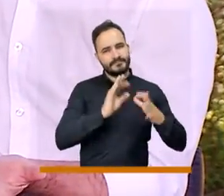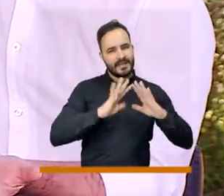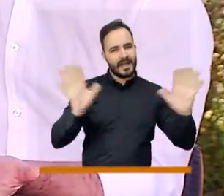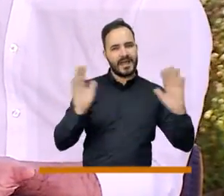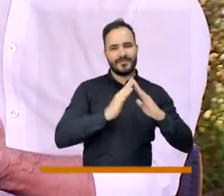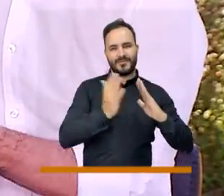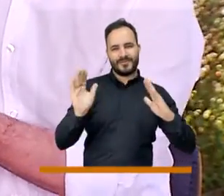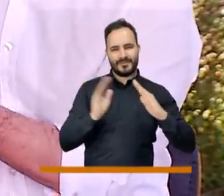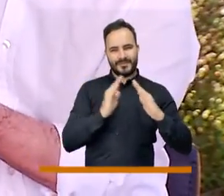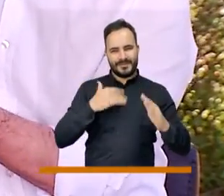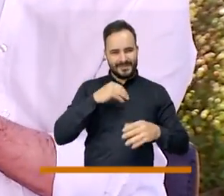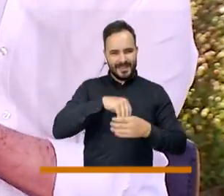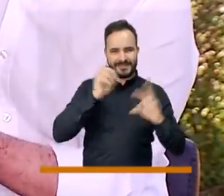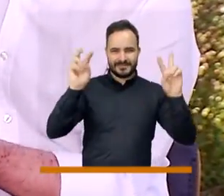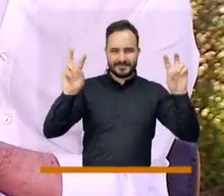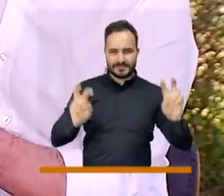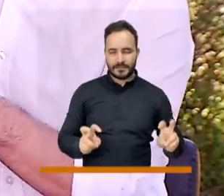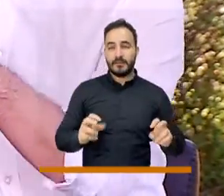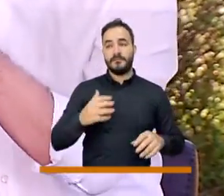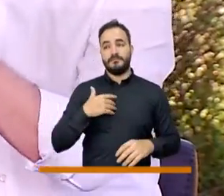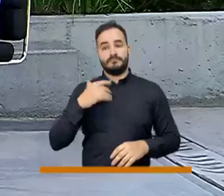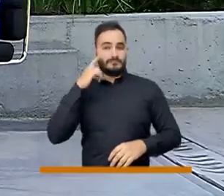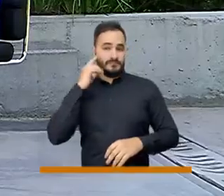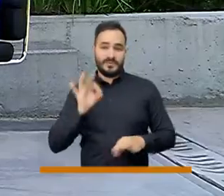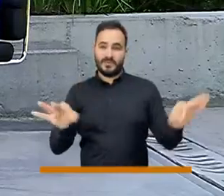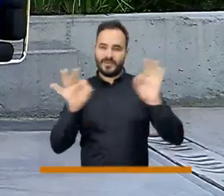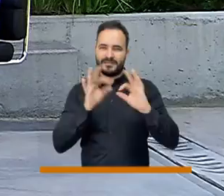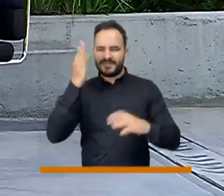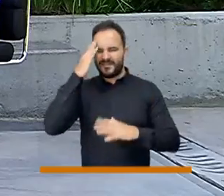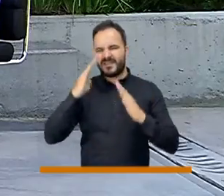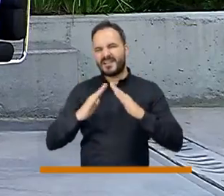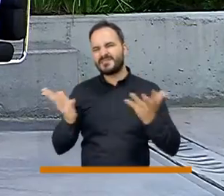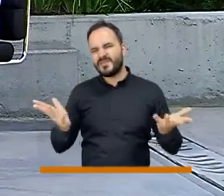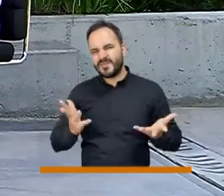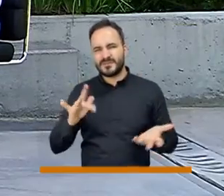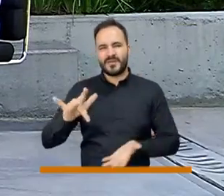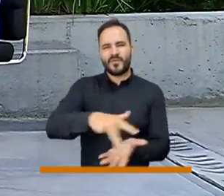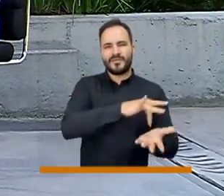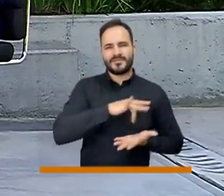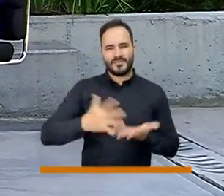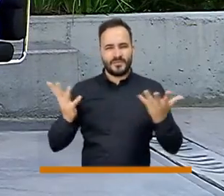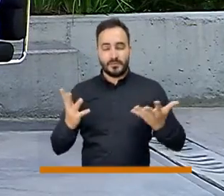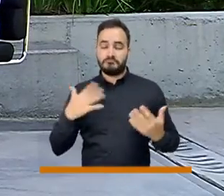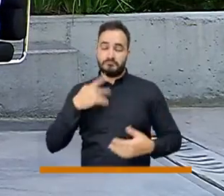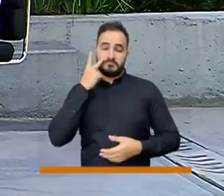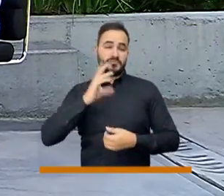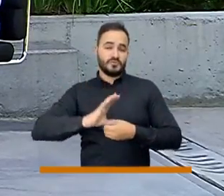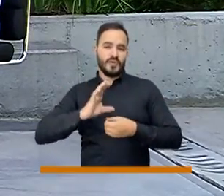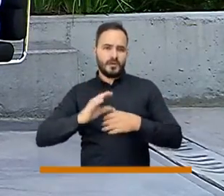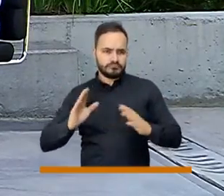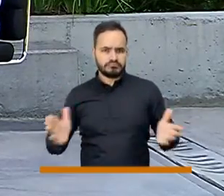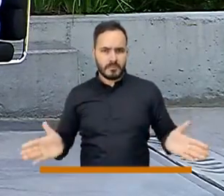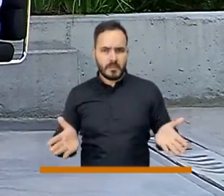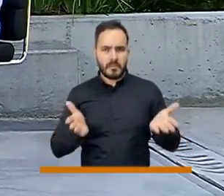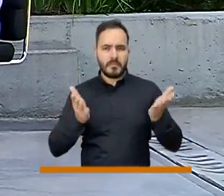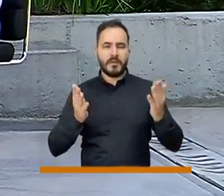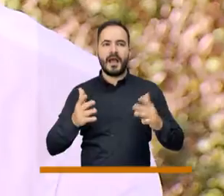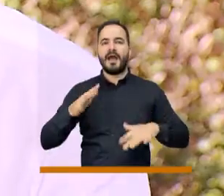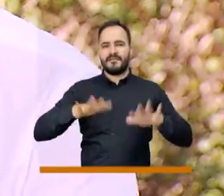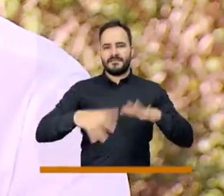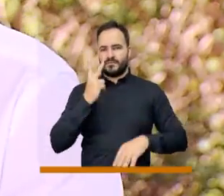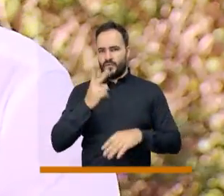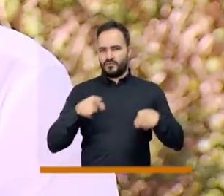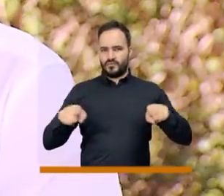urbano, obviamente. Es decir, hay un contexto sobre el cual se localiza la vivienda. La ciudad ha venido creciendo de manera formal